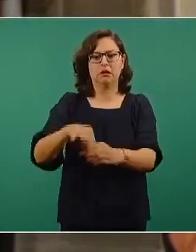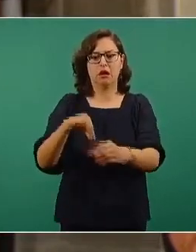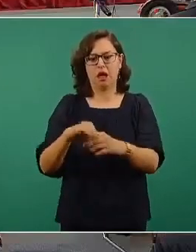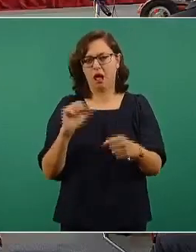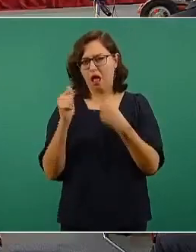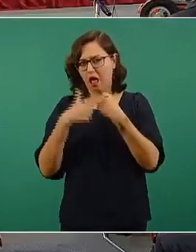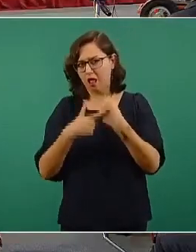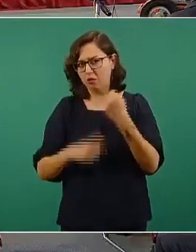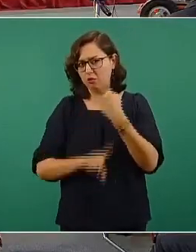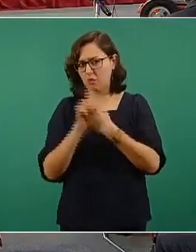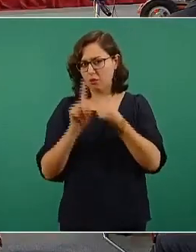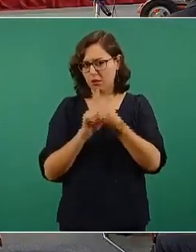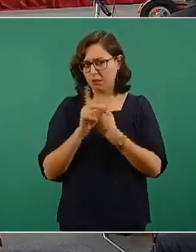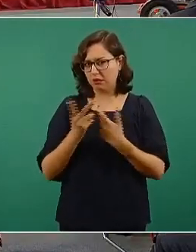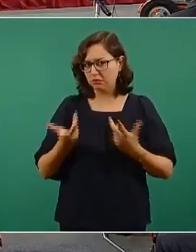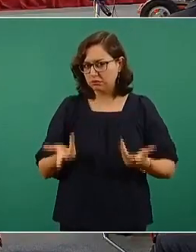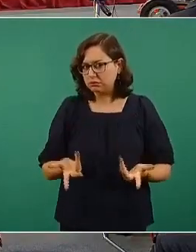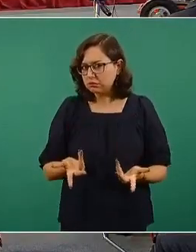manera?